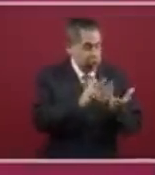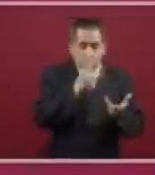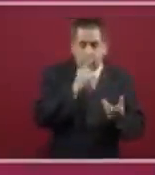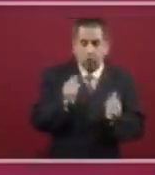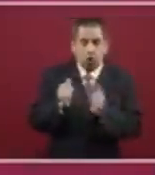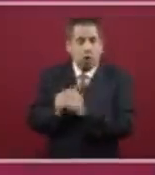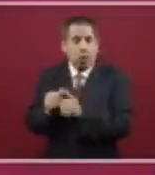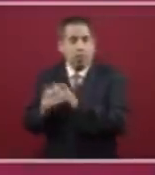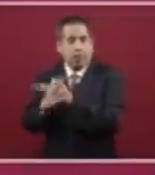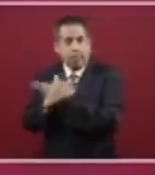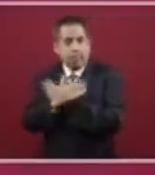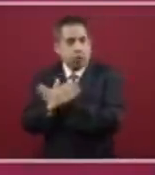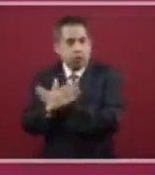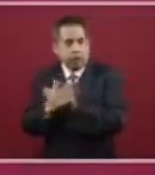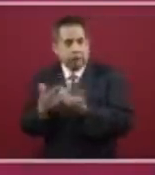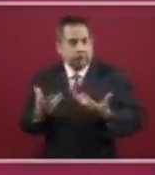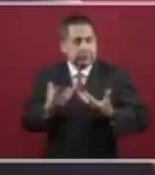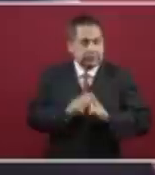mariposas.